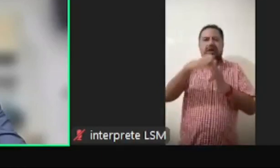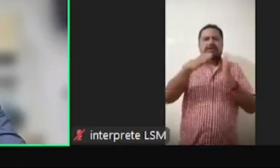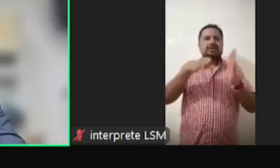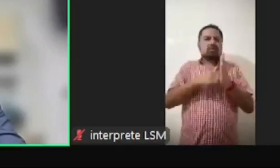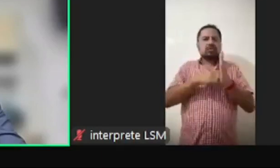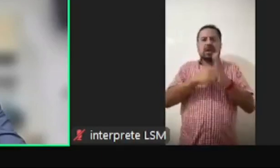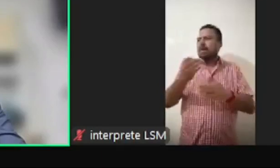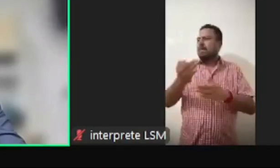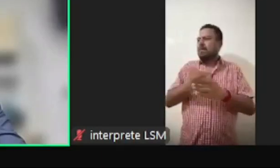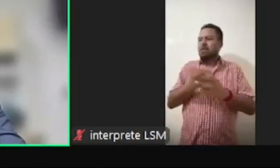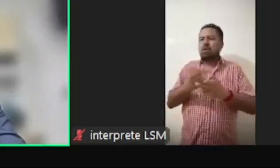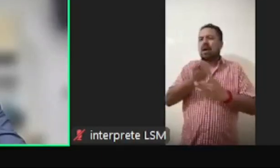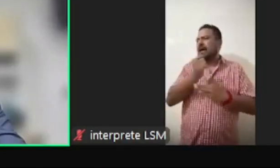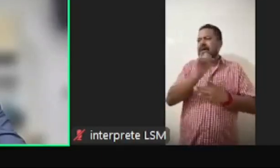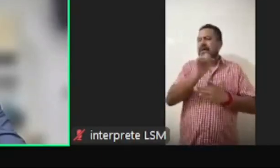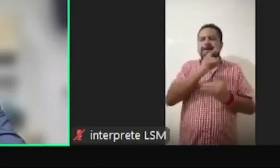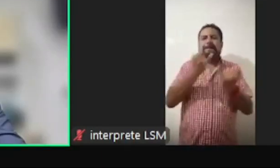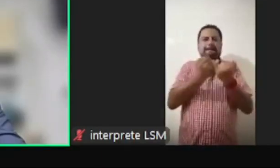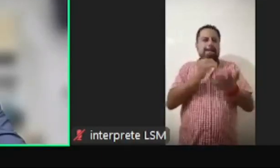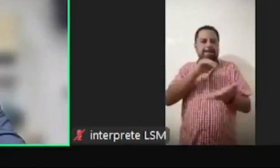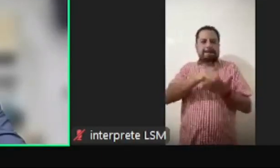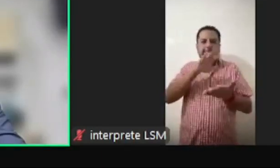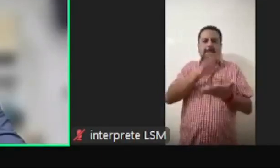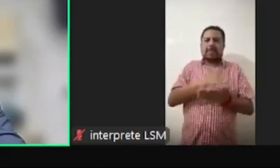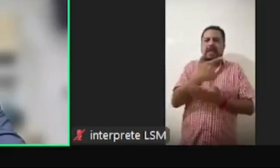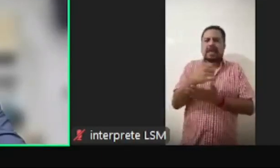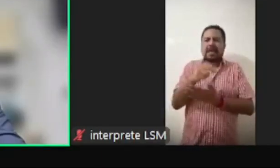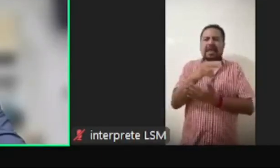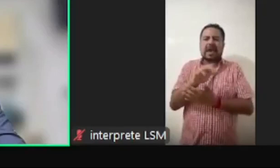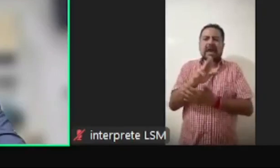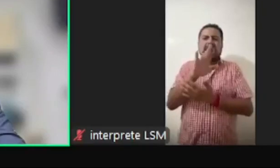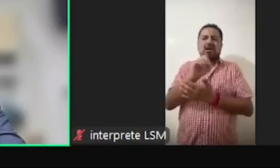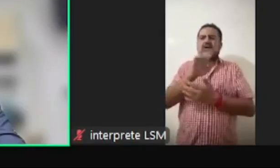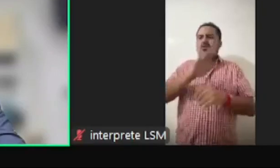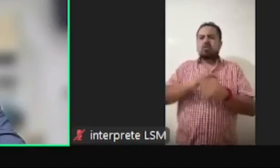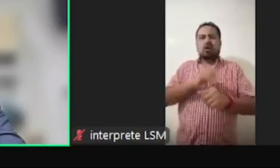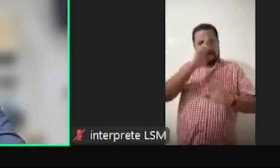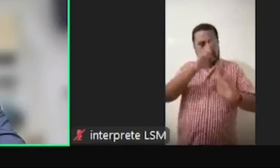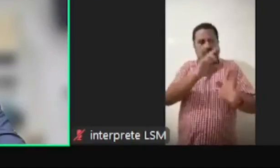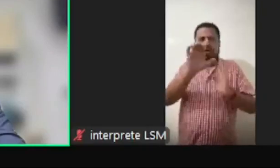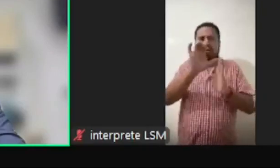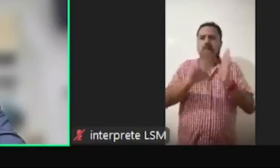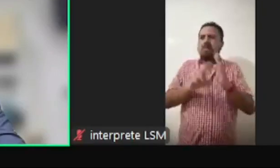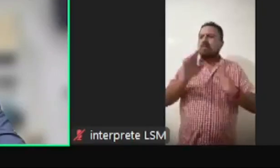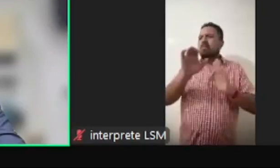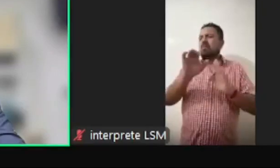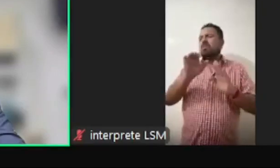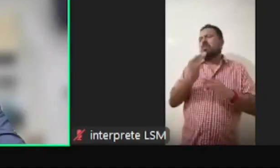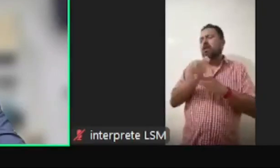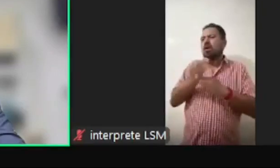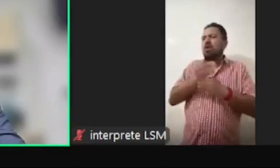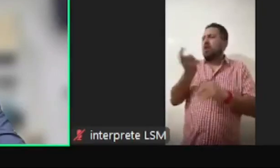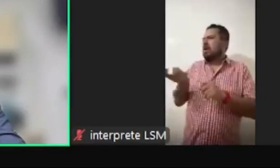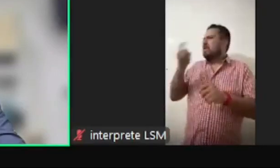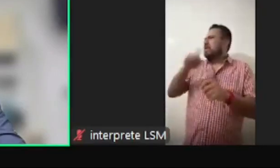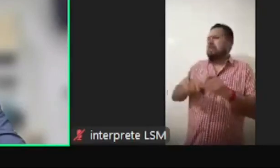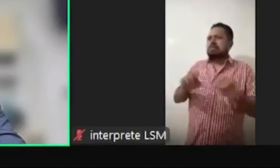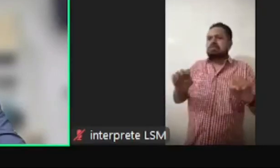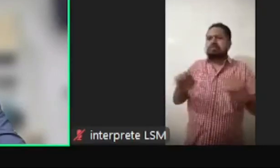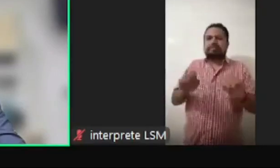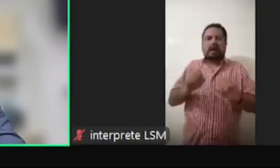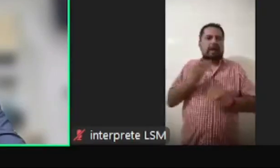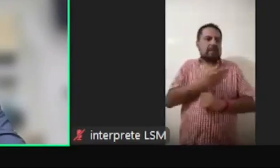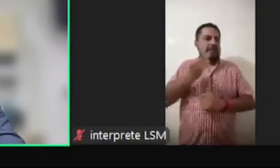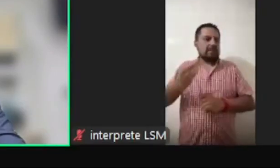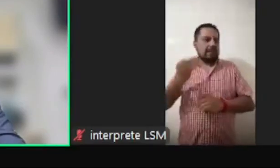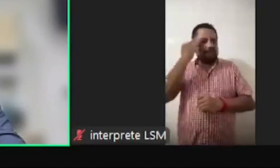como también el registro de Genaro Vázquez Flores, porque no respetó la convocatoria de Morena al no registrarse como aspirante en tiempo y forma y no